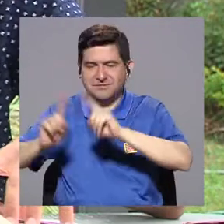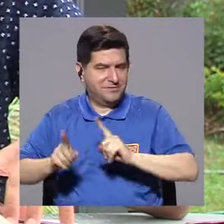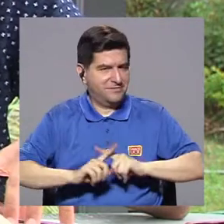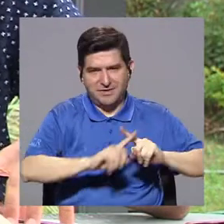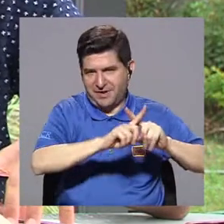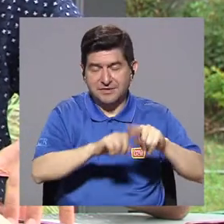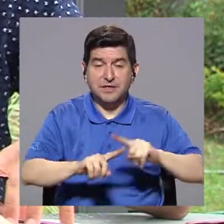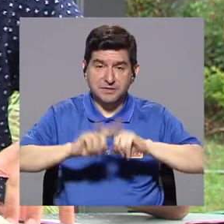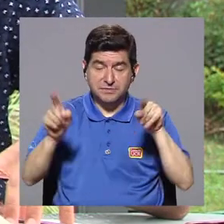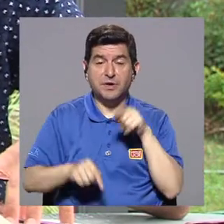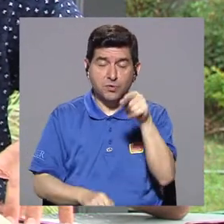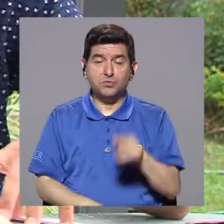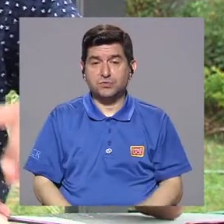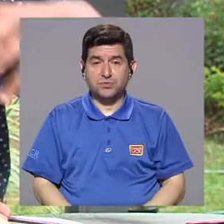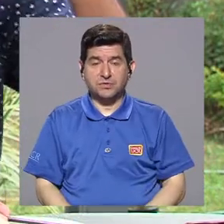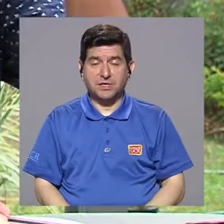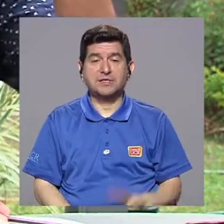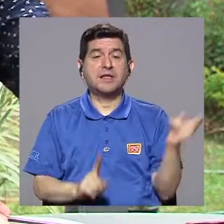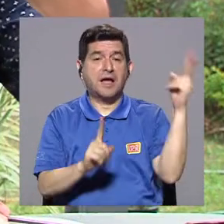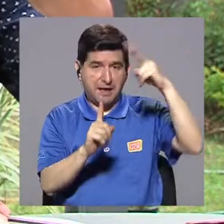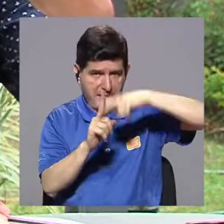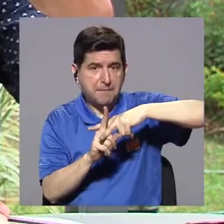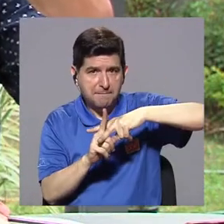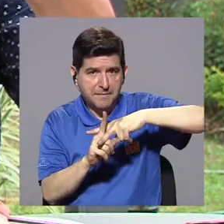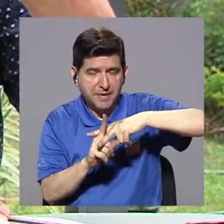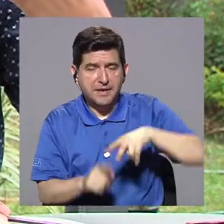vacunas, pero usted administra